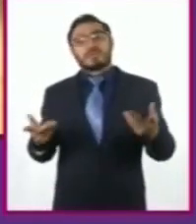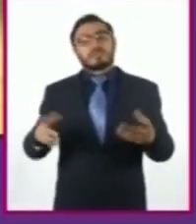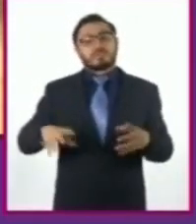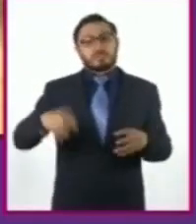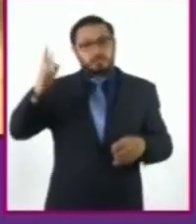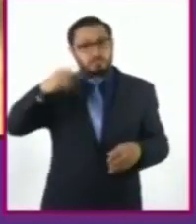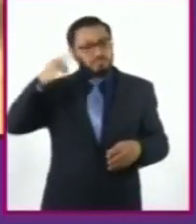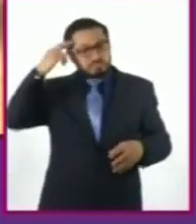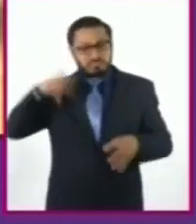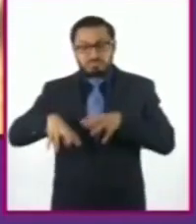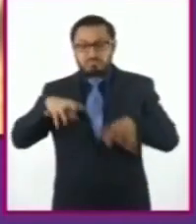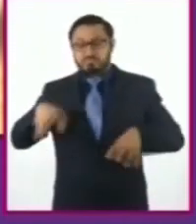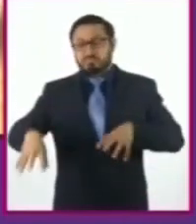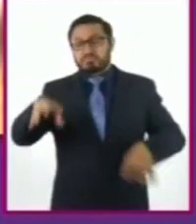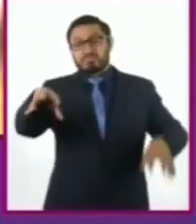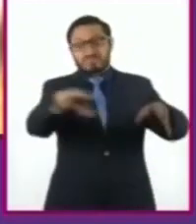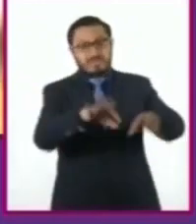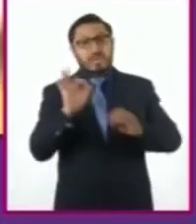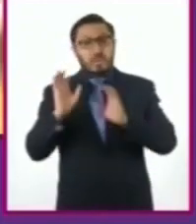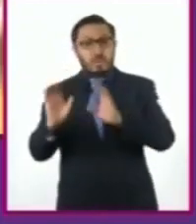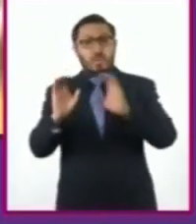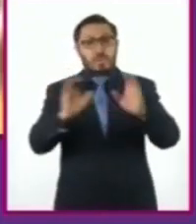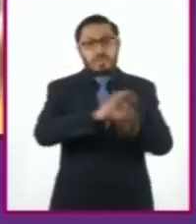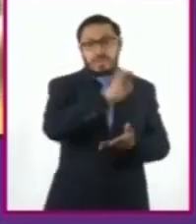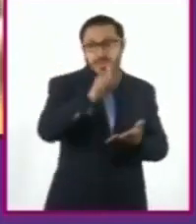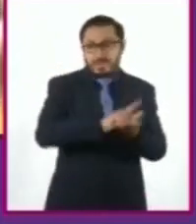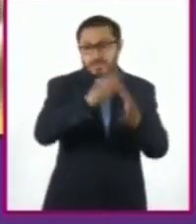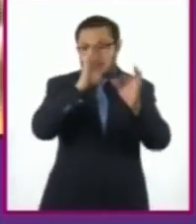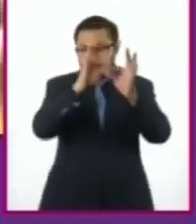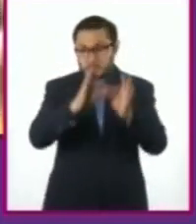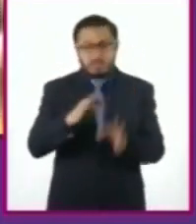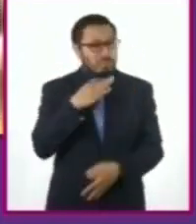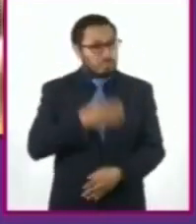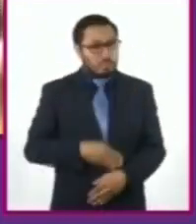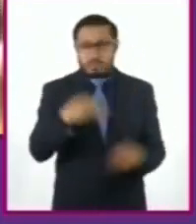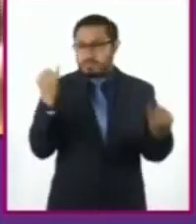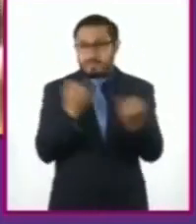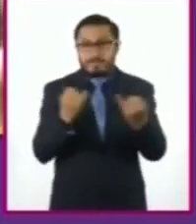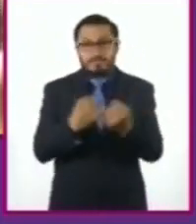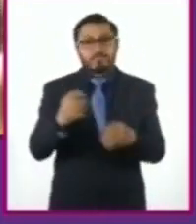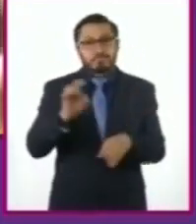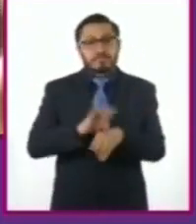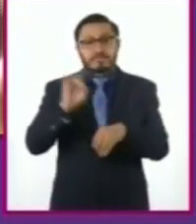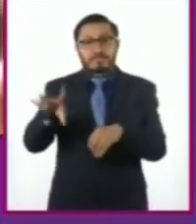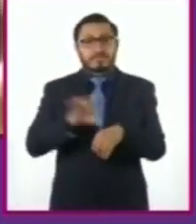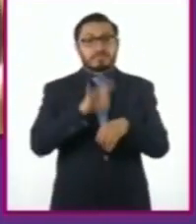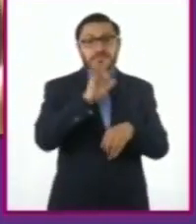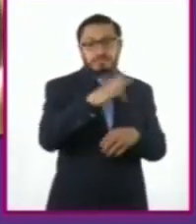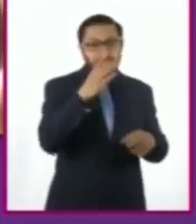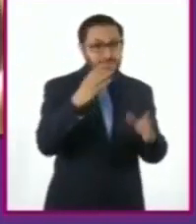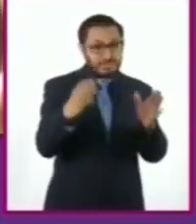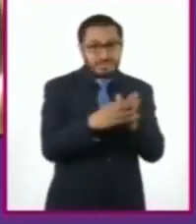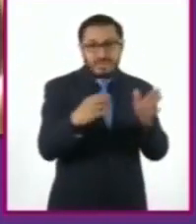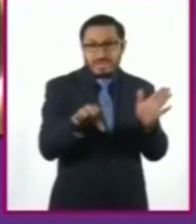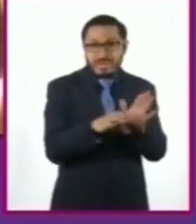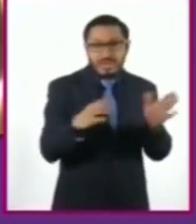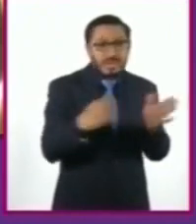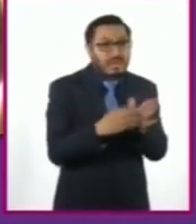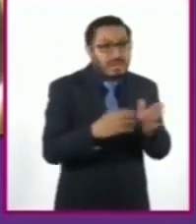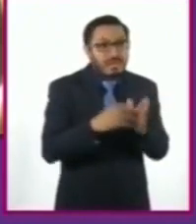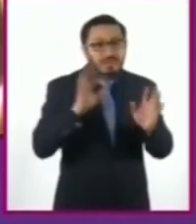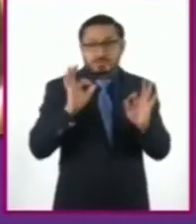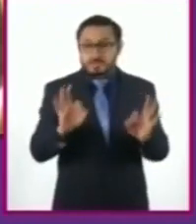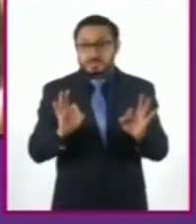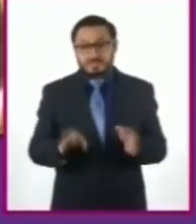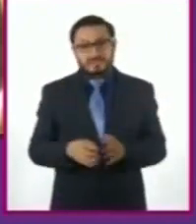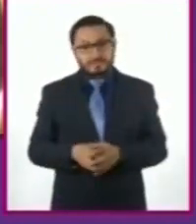el cumplimiento de las leyes y de la justicia, además de enviar el tributo a las cajas reales. Su puesto estaba